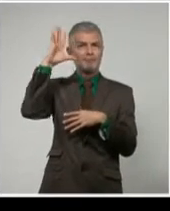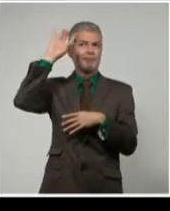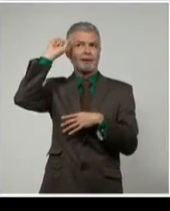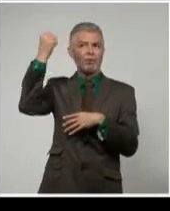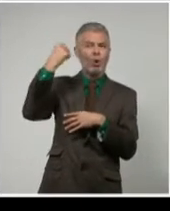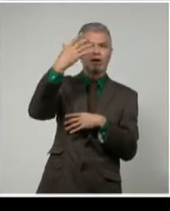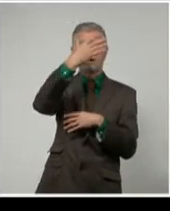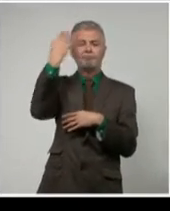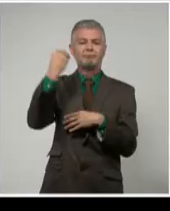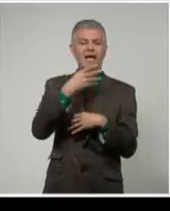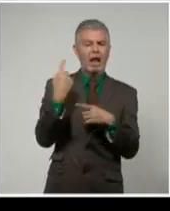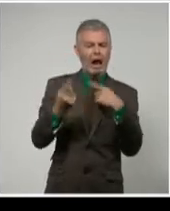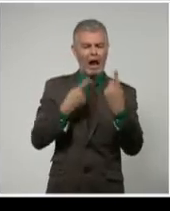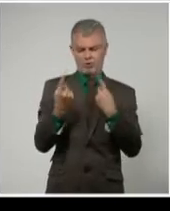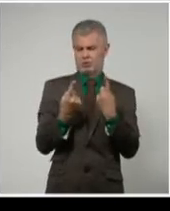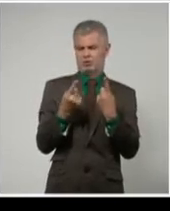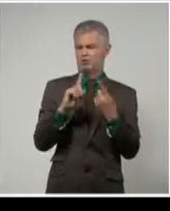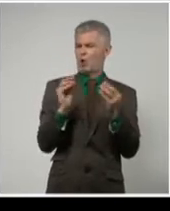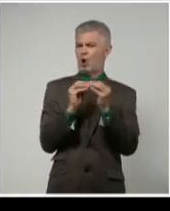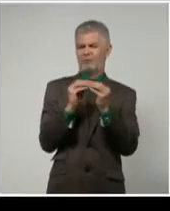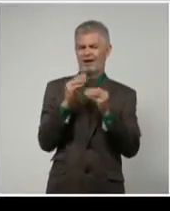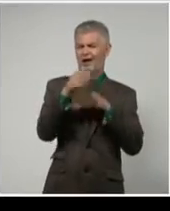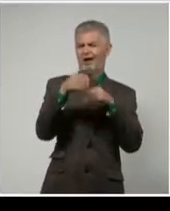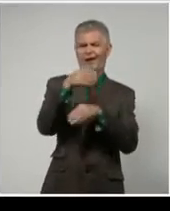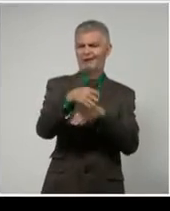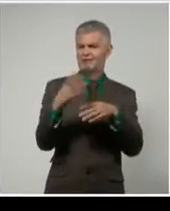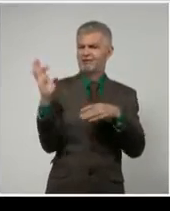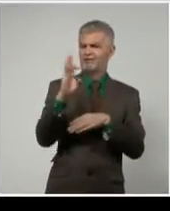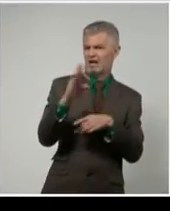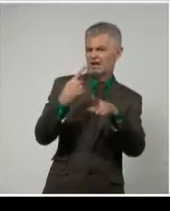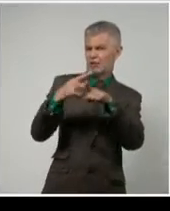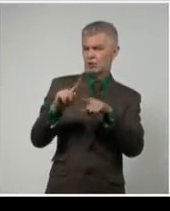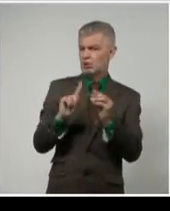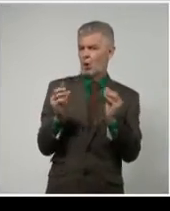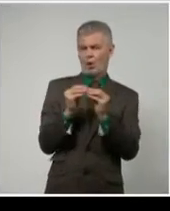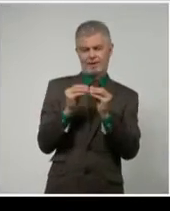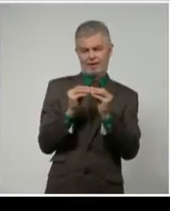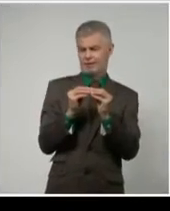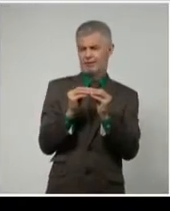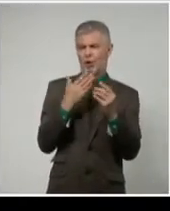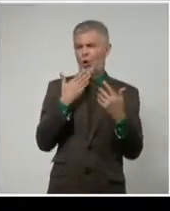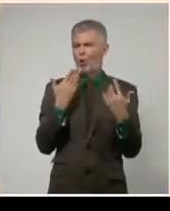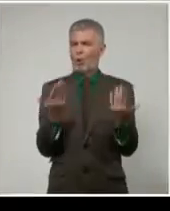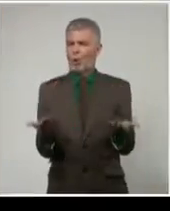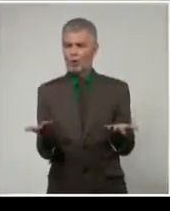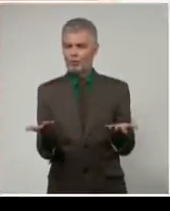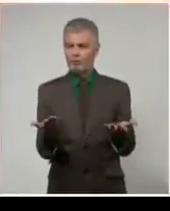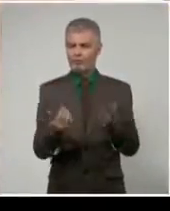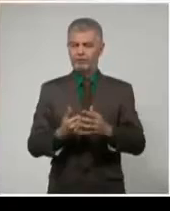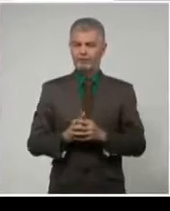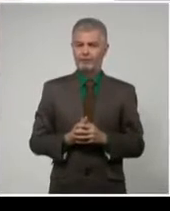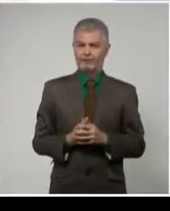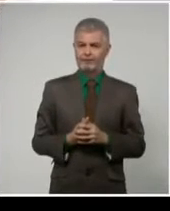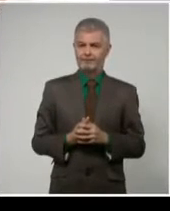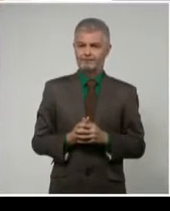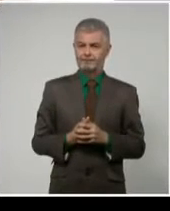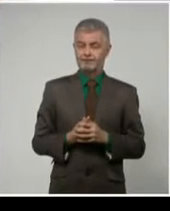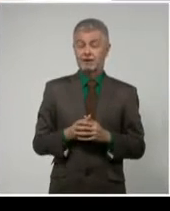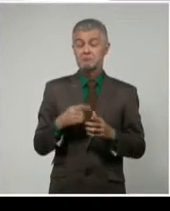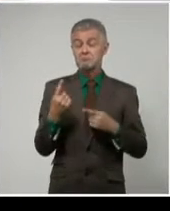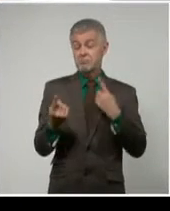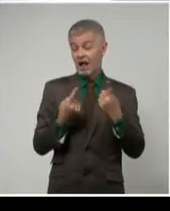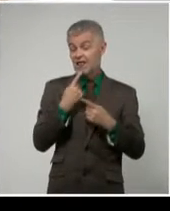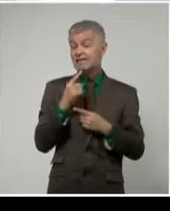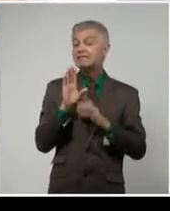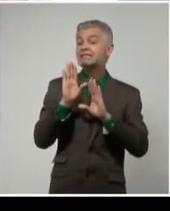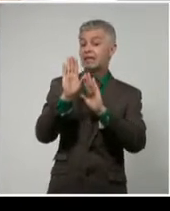etc. Participar en estas acciones si está con esas manifestaciones de salud. Si alguien te